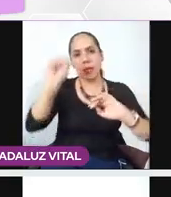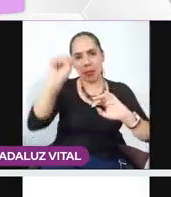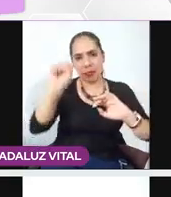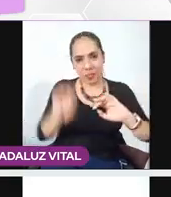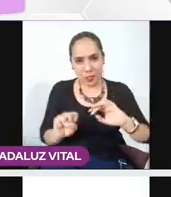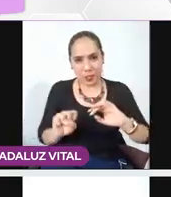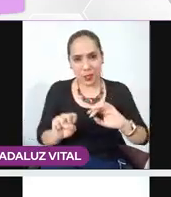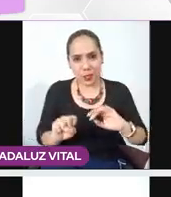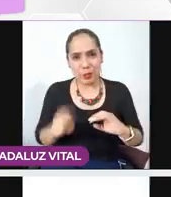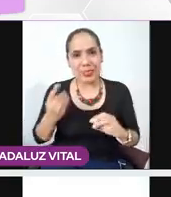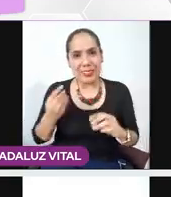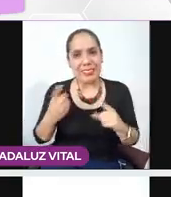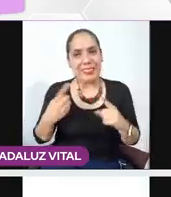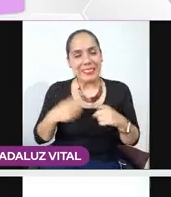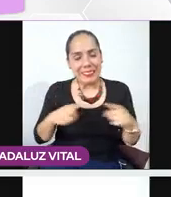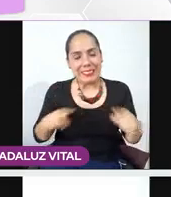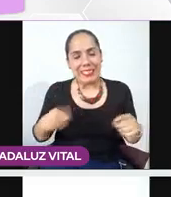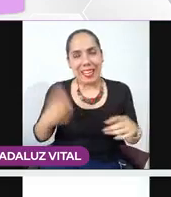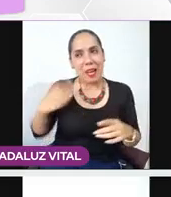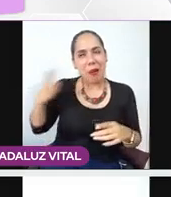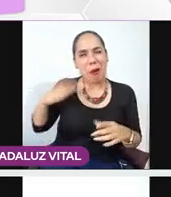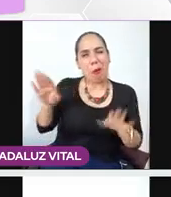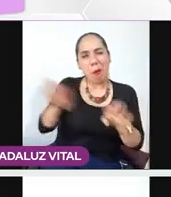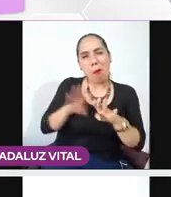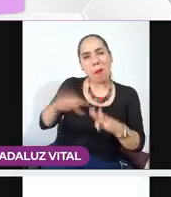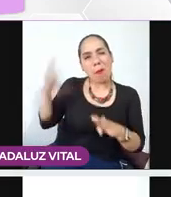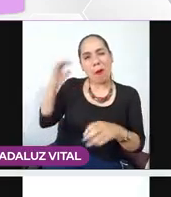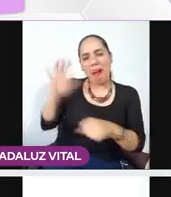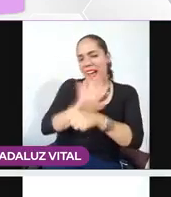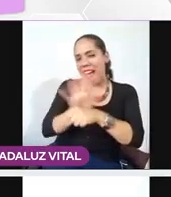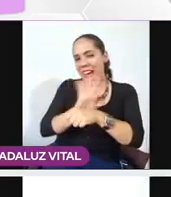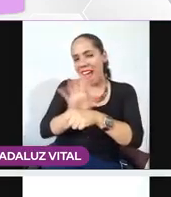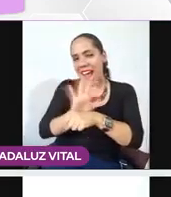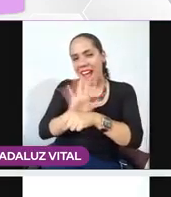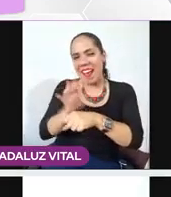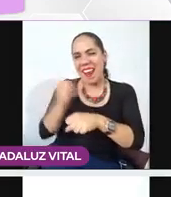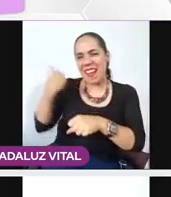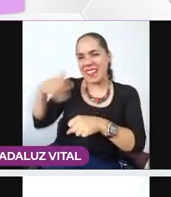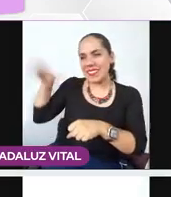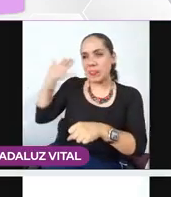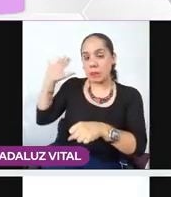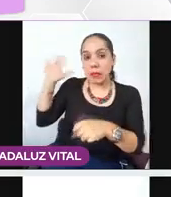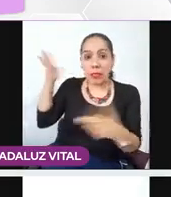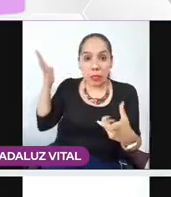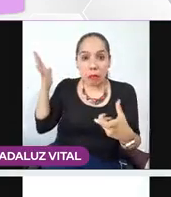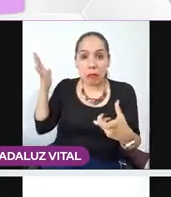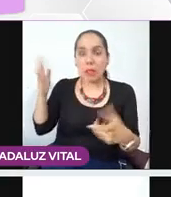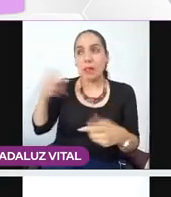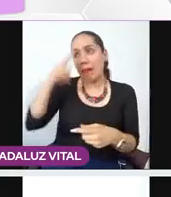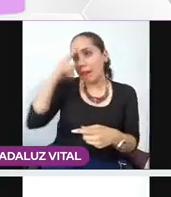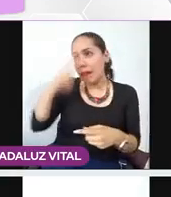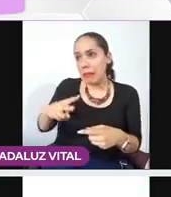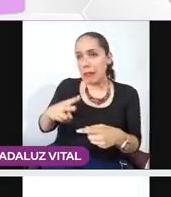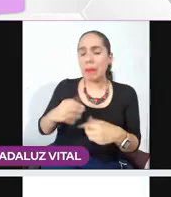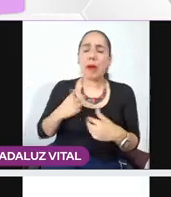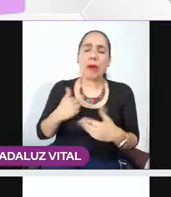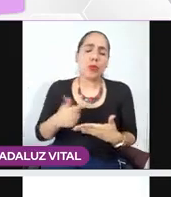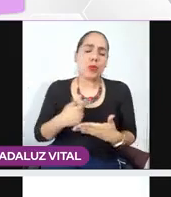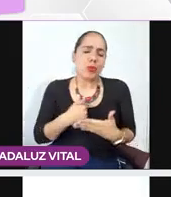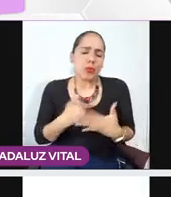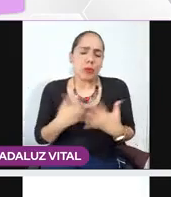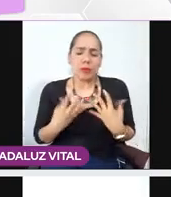Sarita de las películas mexicanas de hace muchísimos años, ¿no? Sufro y lo voy a aguantar para que mis hijas o mis